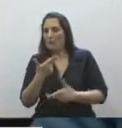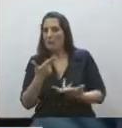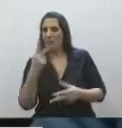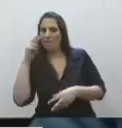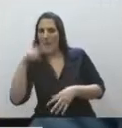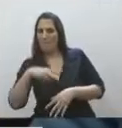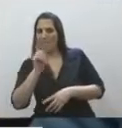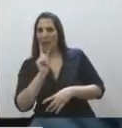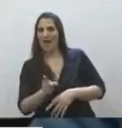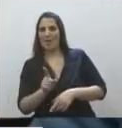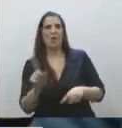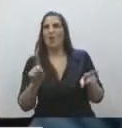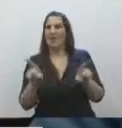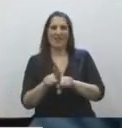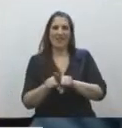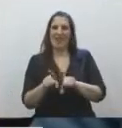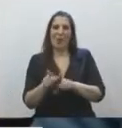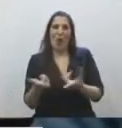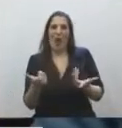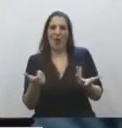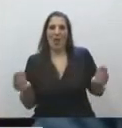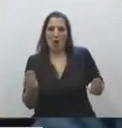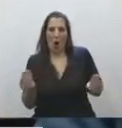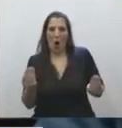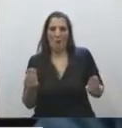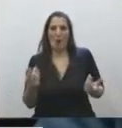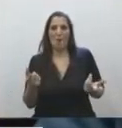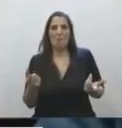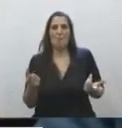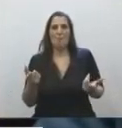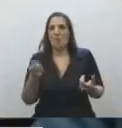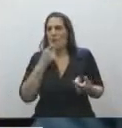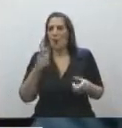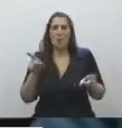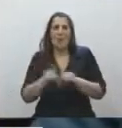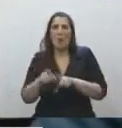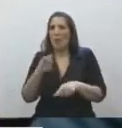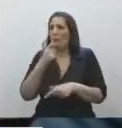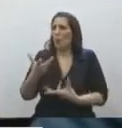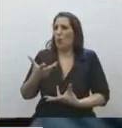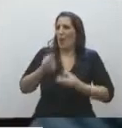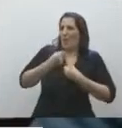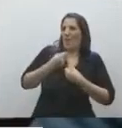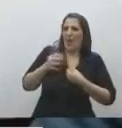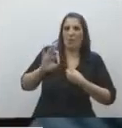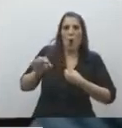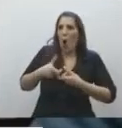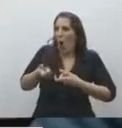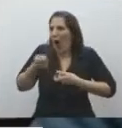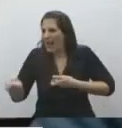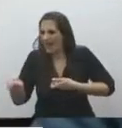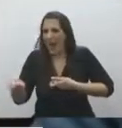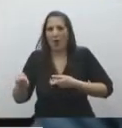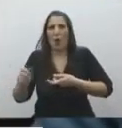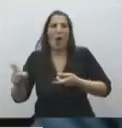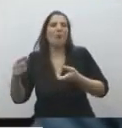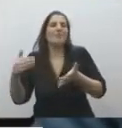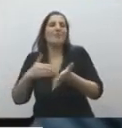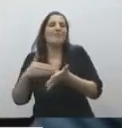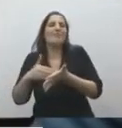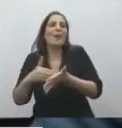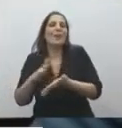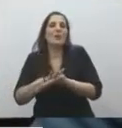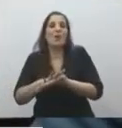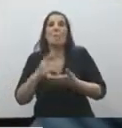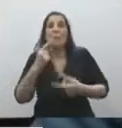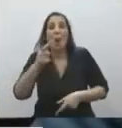pensaba, Cristina, simplemente un subrayado, porque mientras estaban hablando pensaba en la, no sé si en la carencia de dirigentes, ¿no?